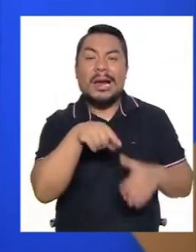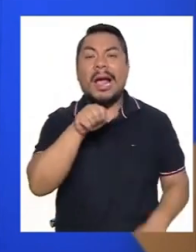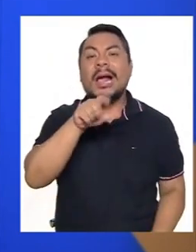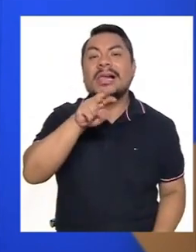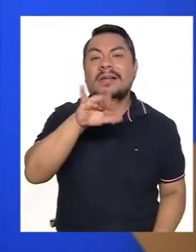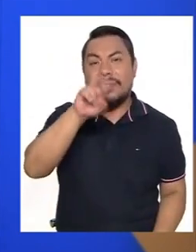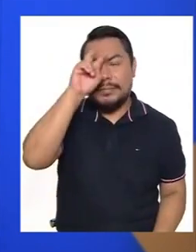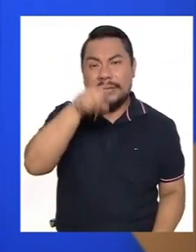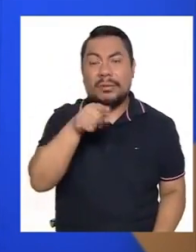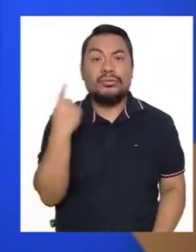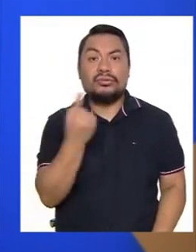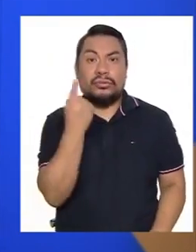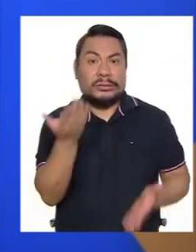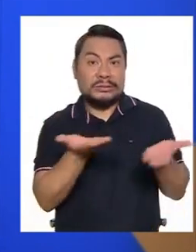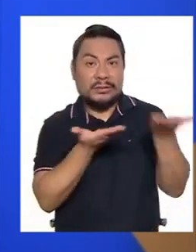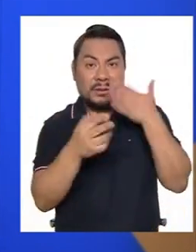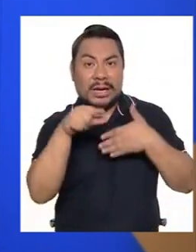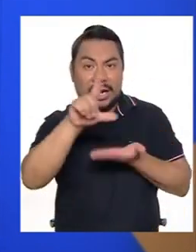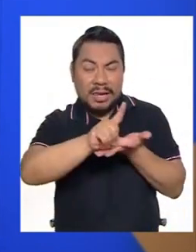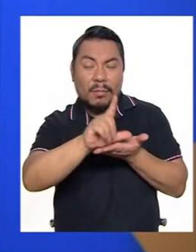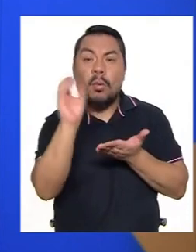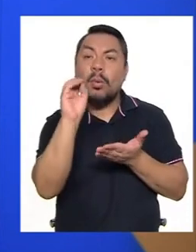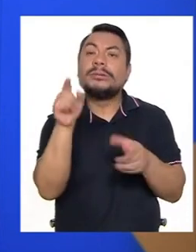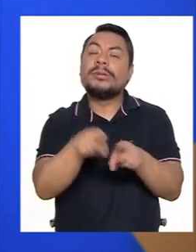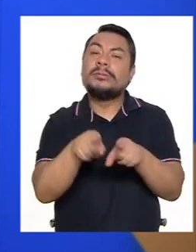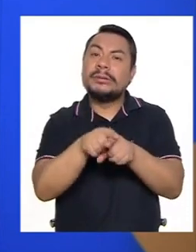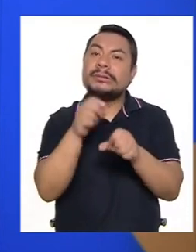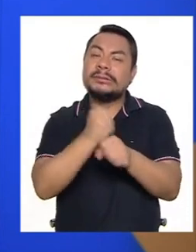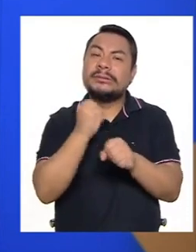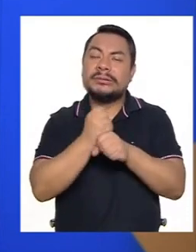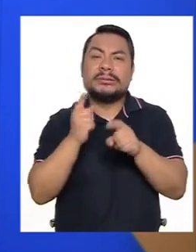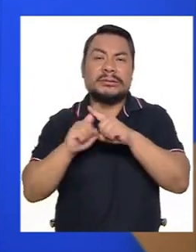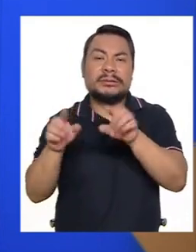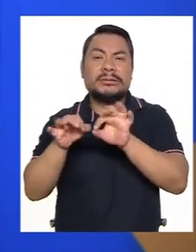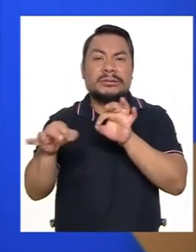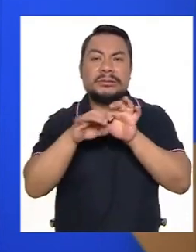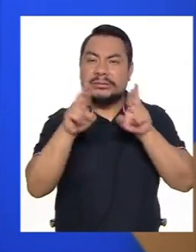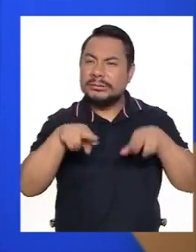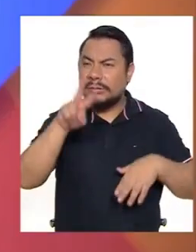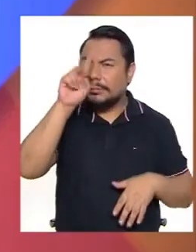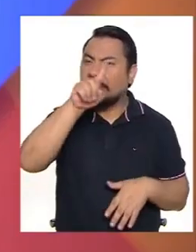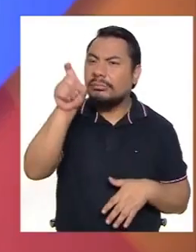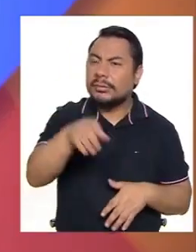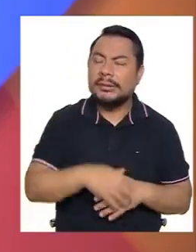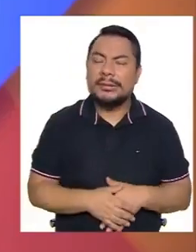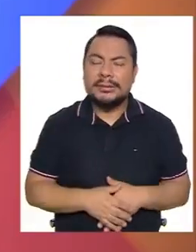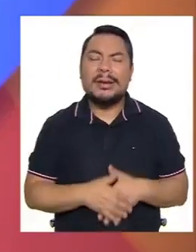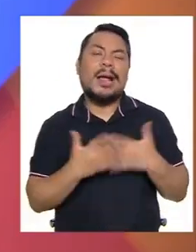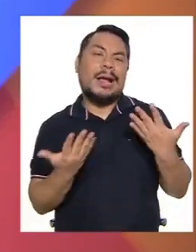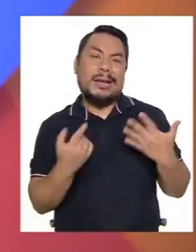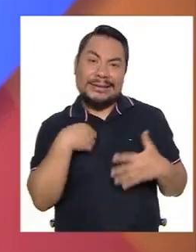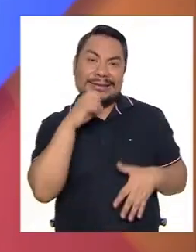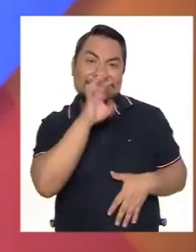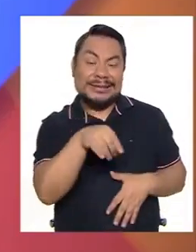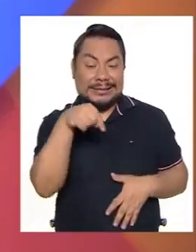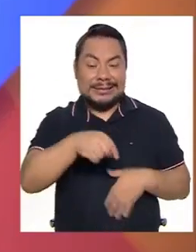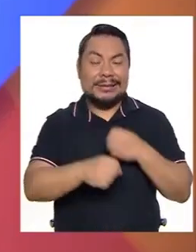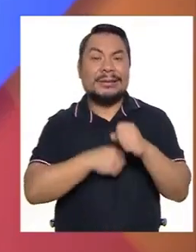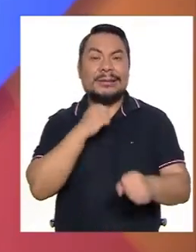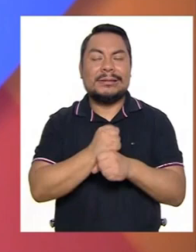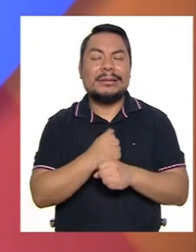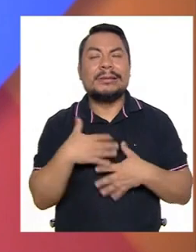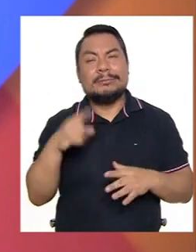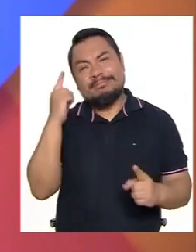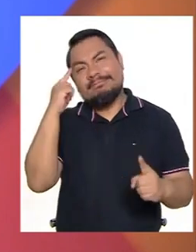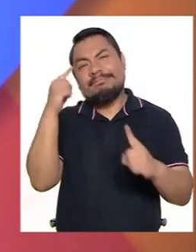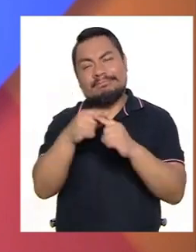brinda servicios en Lima o también ya están trabajando en diferentes regiones del país? Como te decía, este año es como que un reto